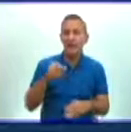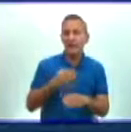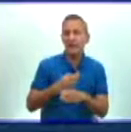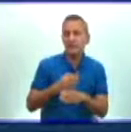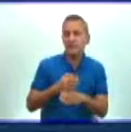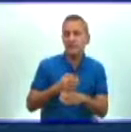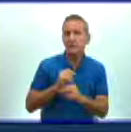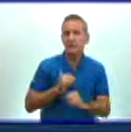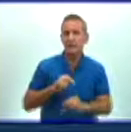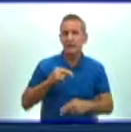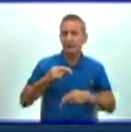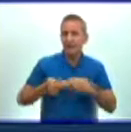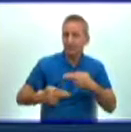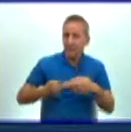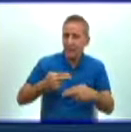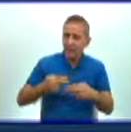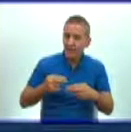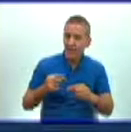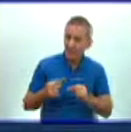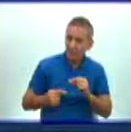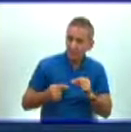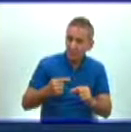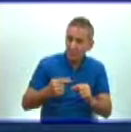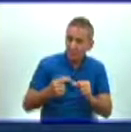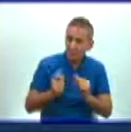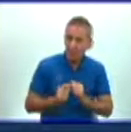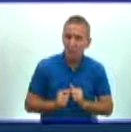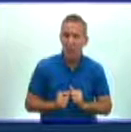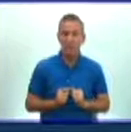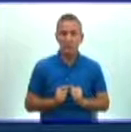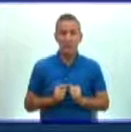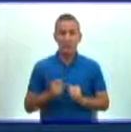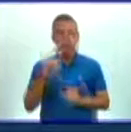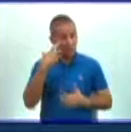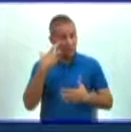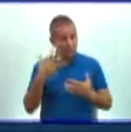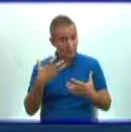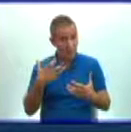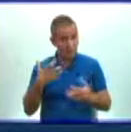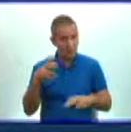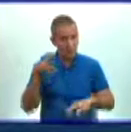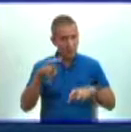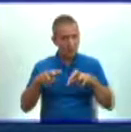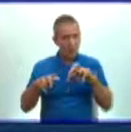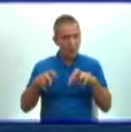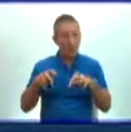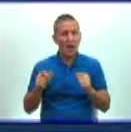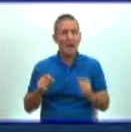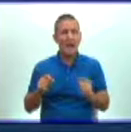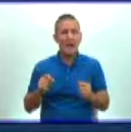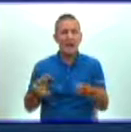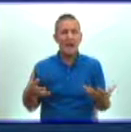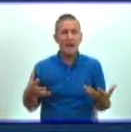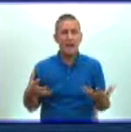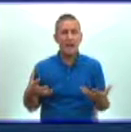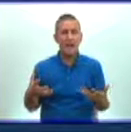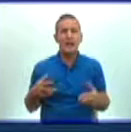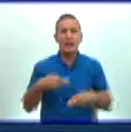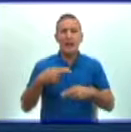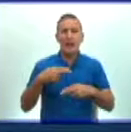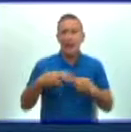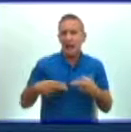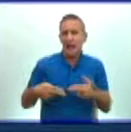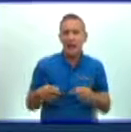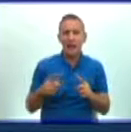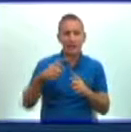irán produciendo y que lo respaldan. Importante el ajuste al tema. No podemos perder de vista la